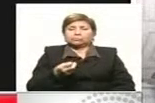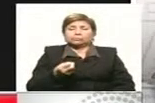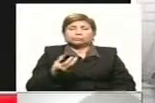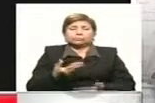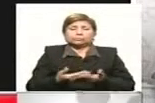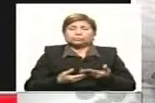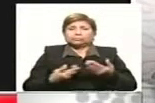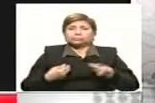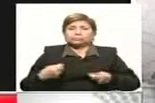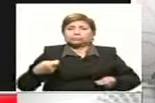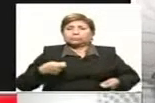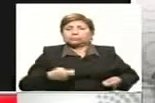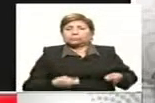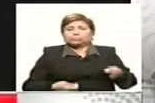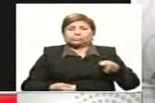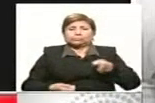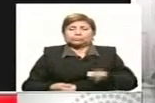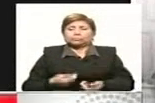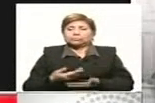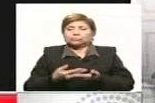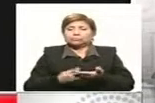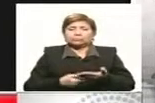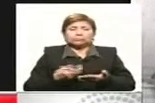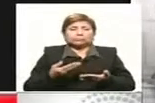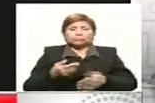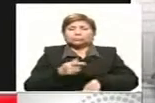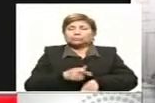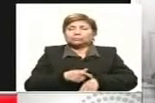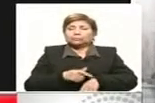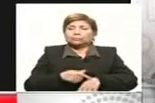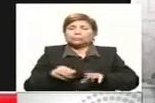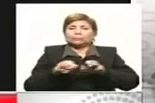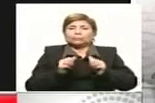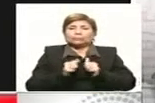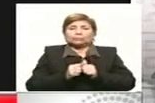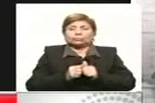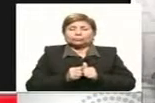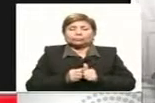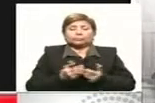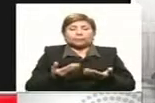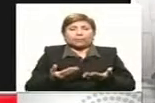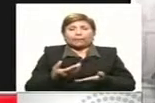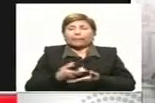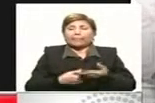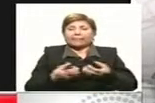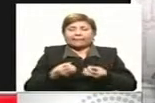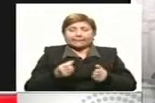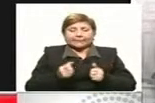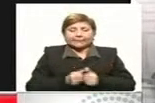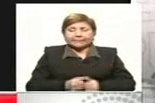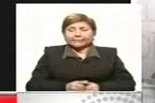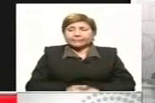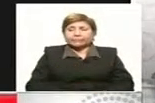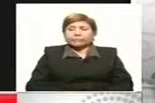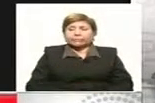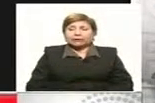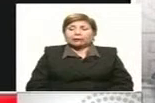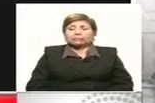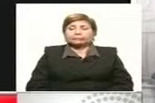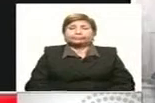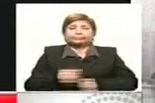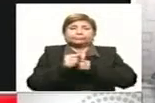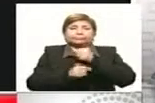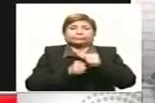a invertir en la región hasta el momento, porque eso se va a ir incrementando, ¿no? De acuerdo en el